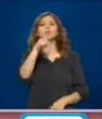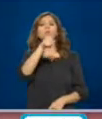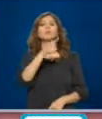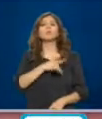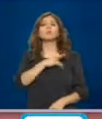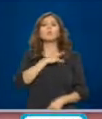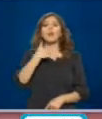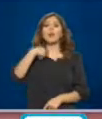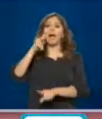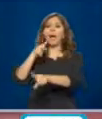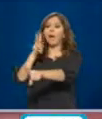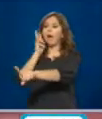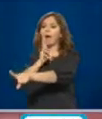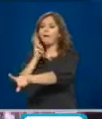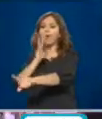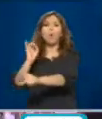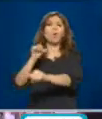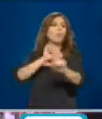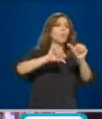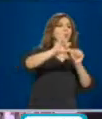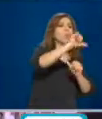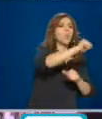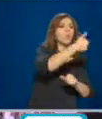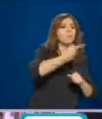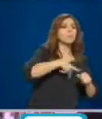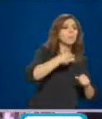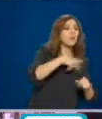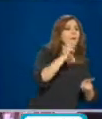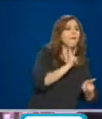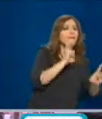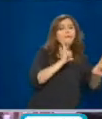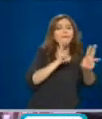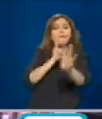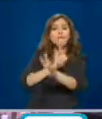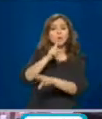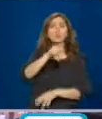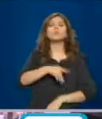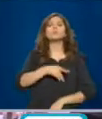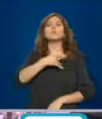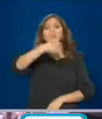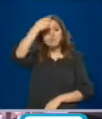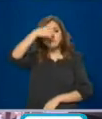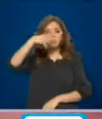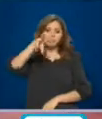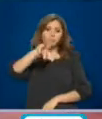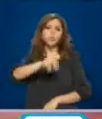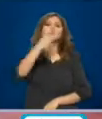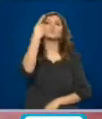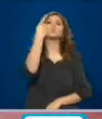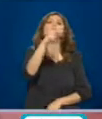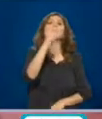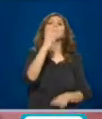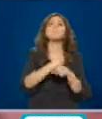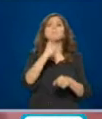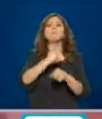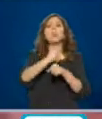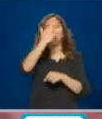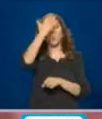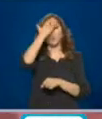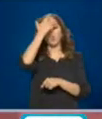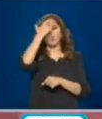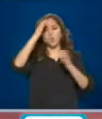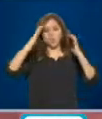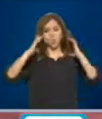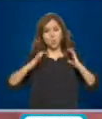experiencia con otra persona, tampoco. Porque tú puedes empezar a tener o a experimentar el orgasmo a partir de tu propio conocimiento, de tu